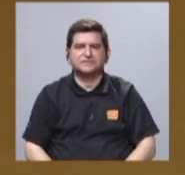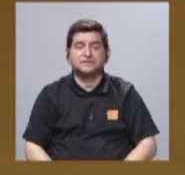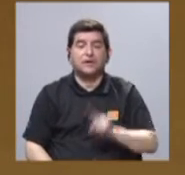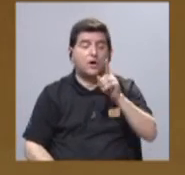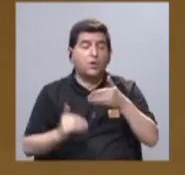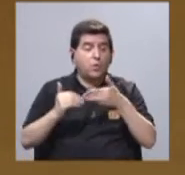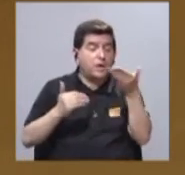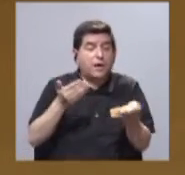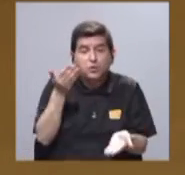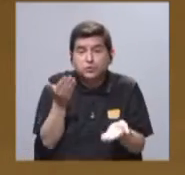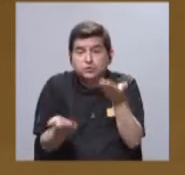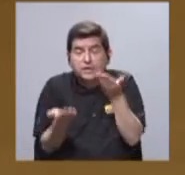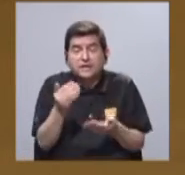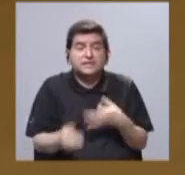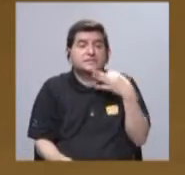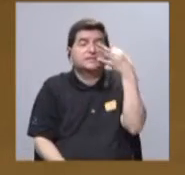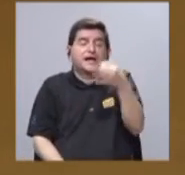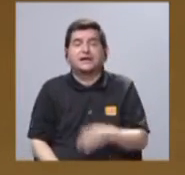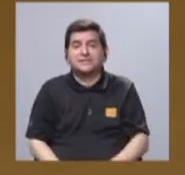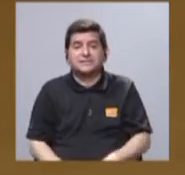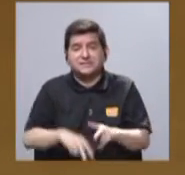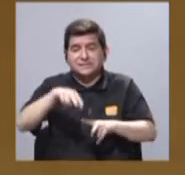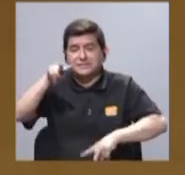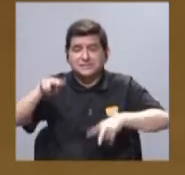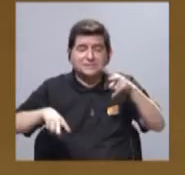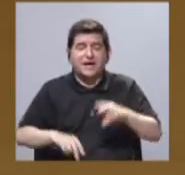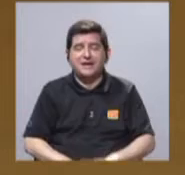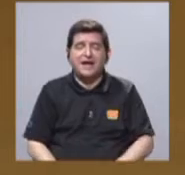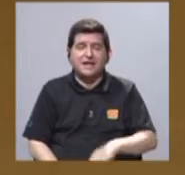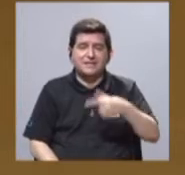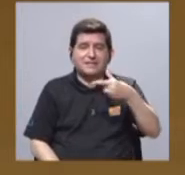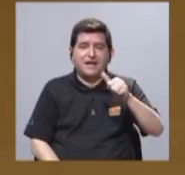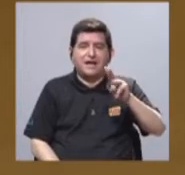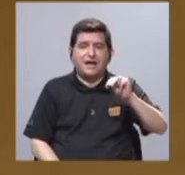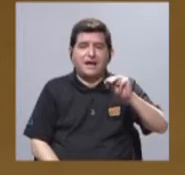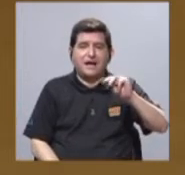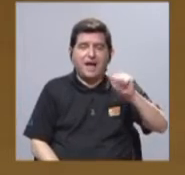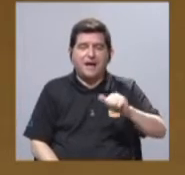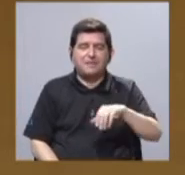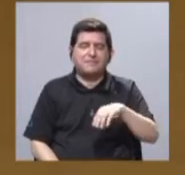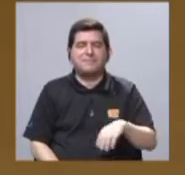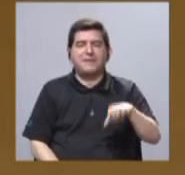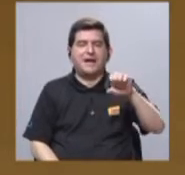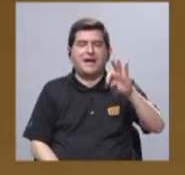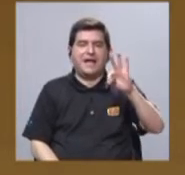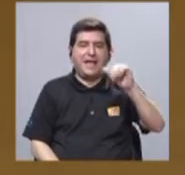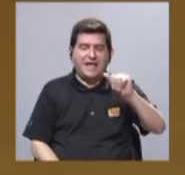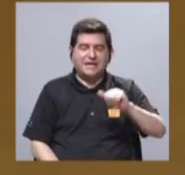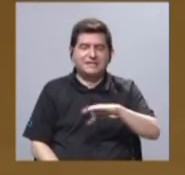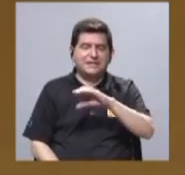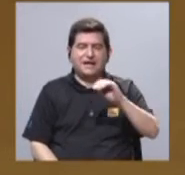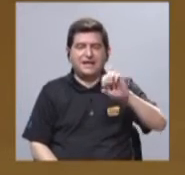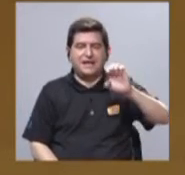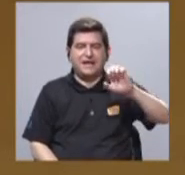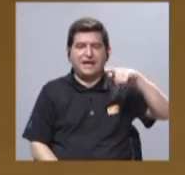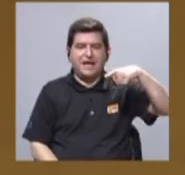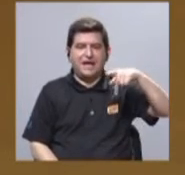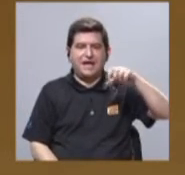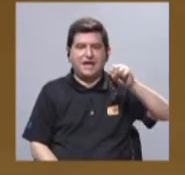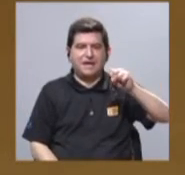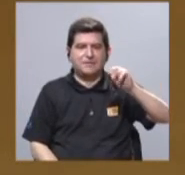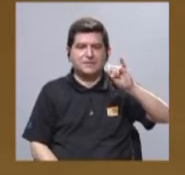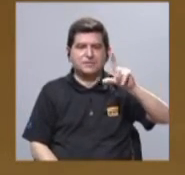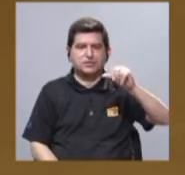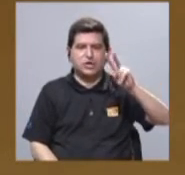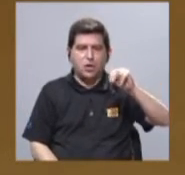digamos alrededor de la variante delta e iu una cosa que eventualmente vendrá